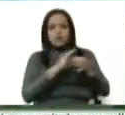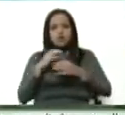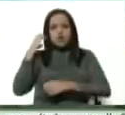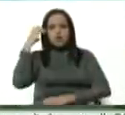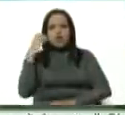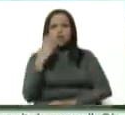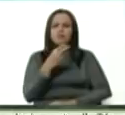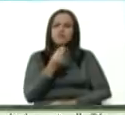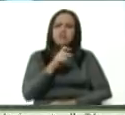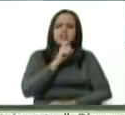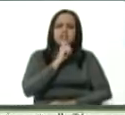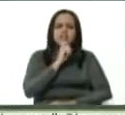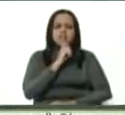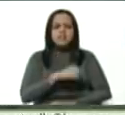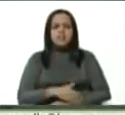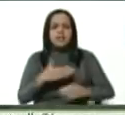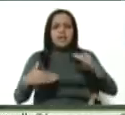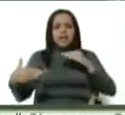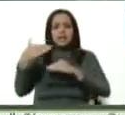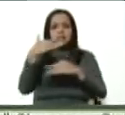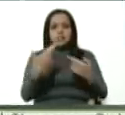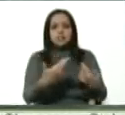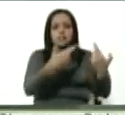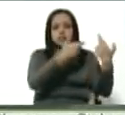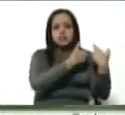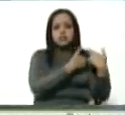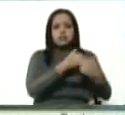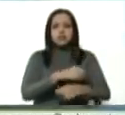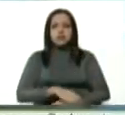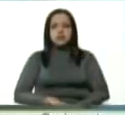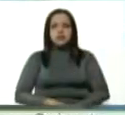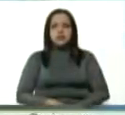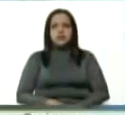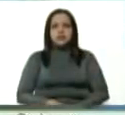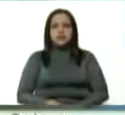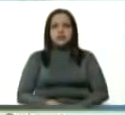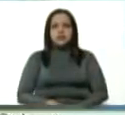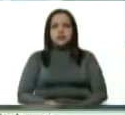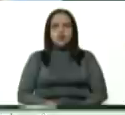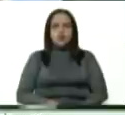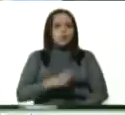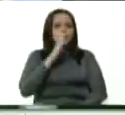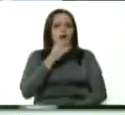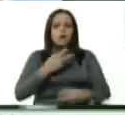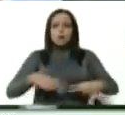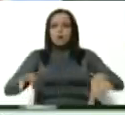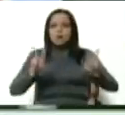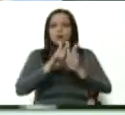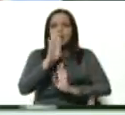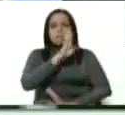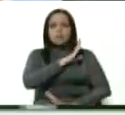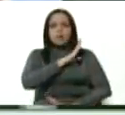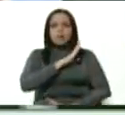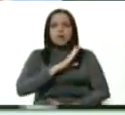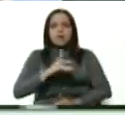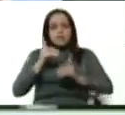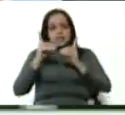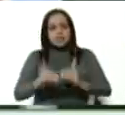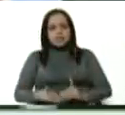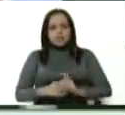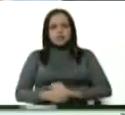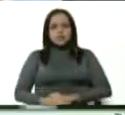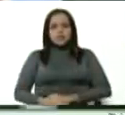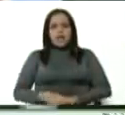complejos, ¿no? El alto representante no impone por voluntad propia decisión alguna, sino que él